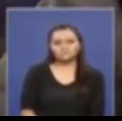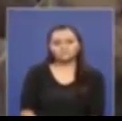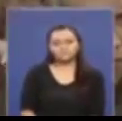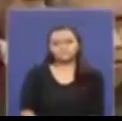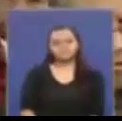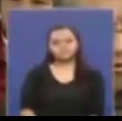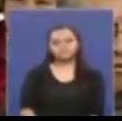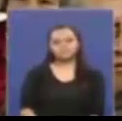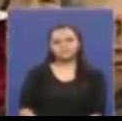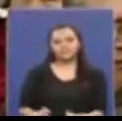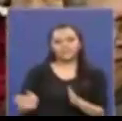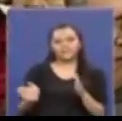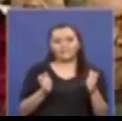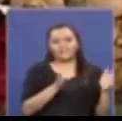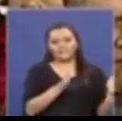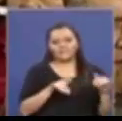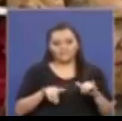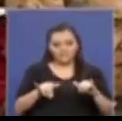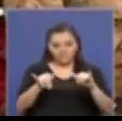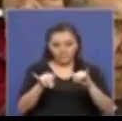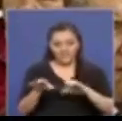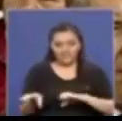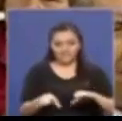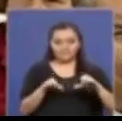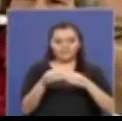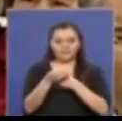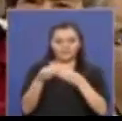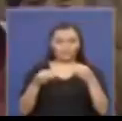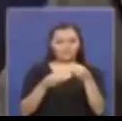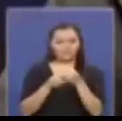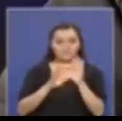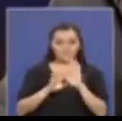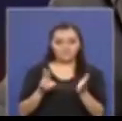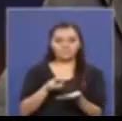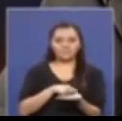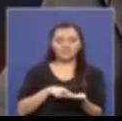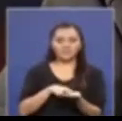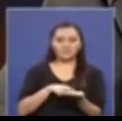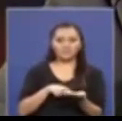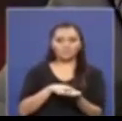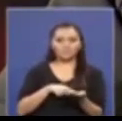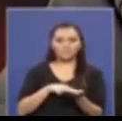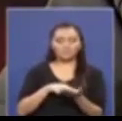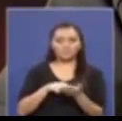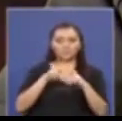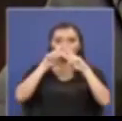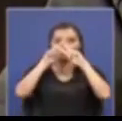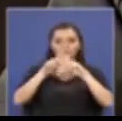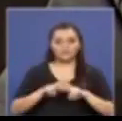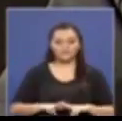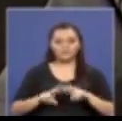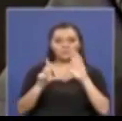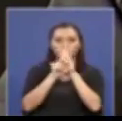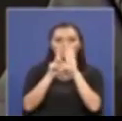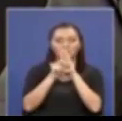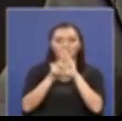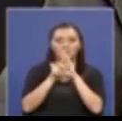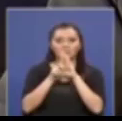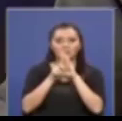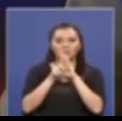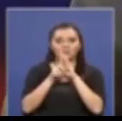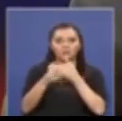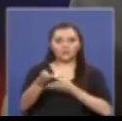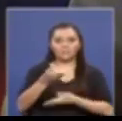victoria. Continuamos luego con actividad de despacho. Después nos reunimos para darle la última revisión al Código de Comercio, un código muy